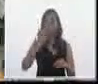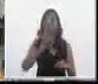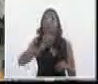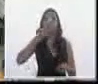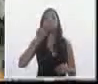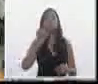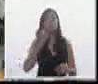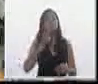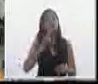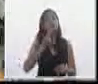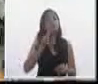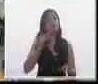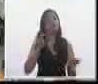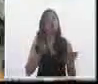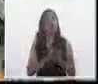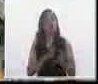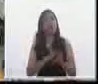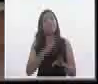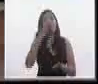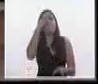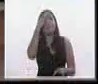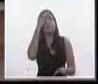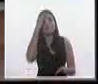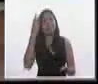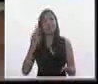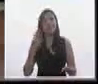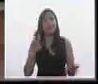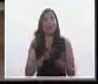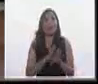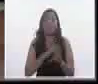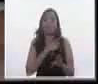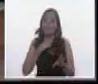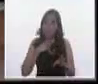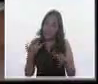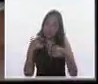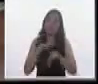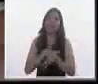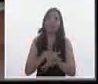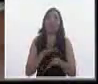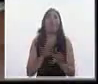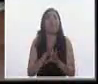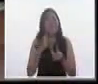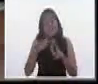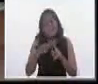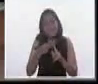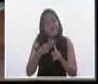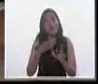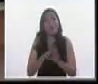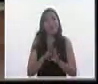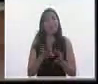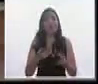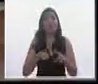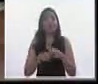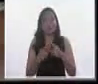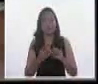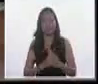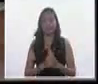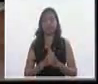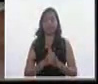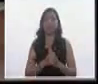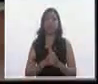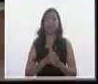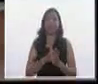Cómo pensamos o cómo crees Rut que debería de ser esa inclusión por dónde tenemos que empezar yo creo